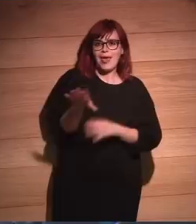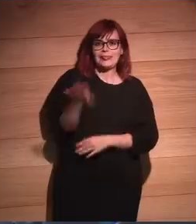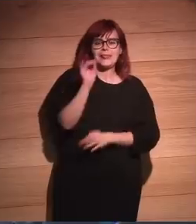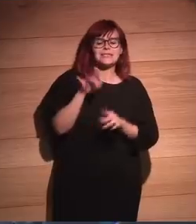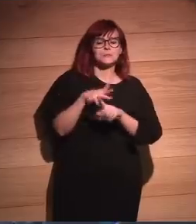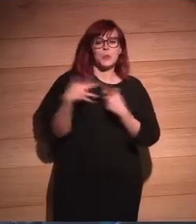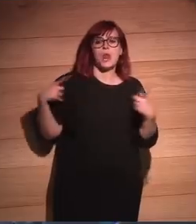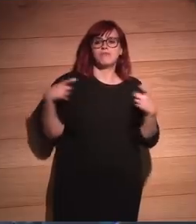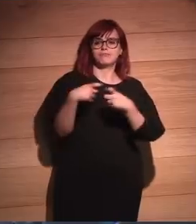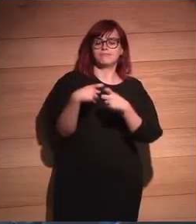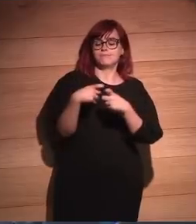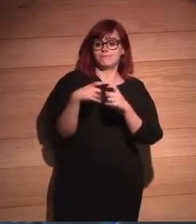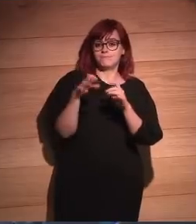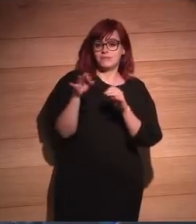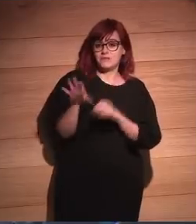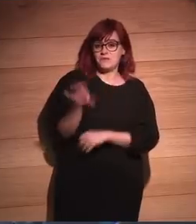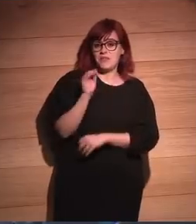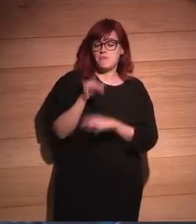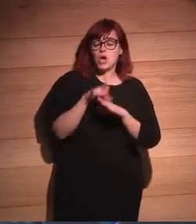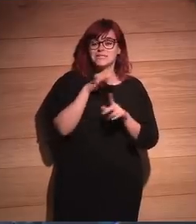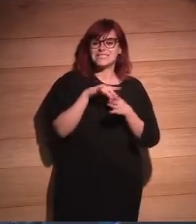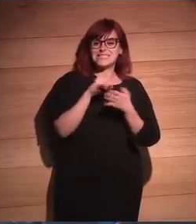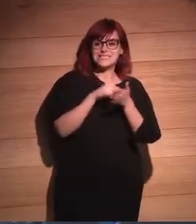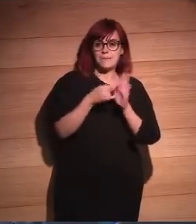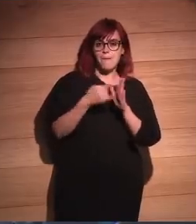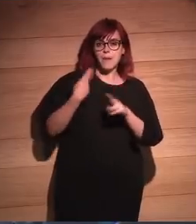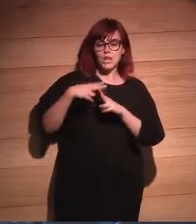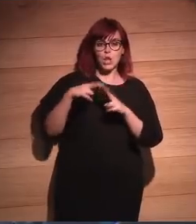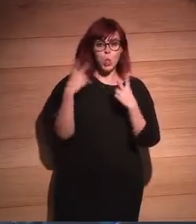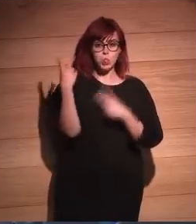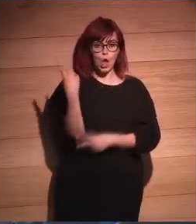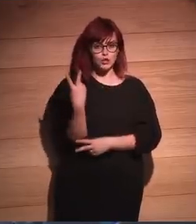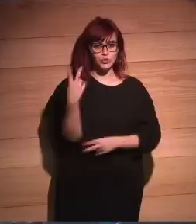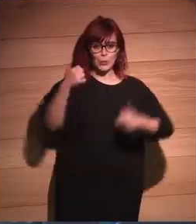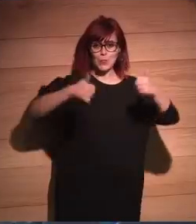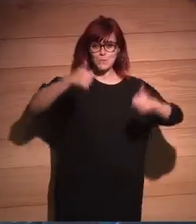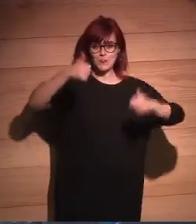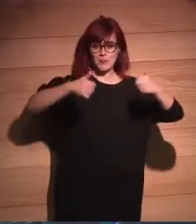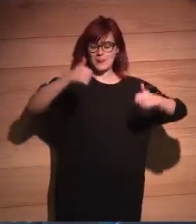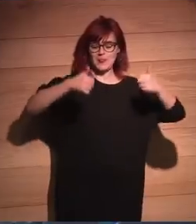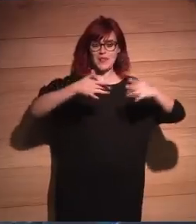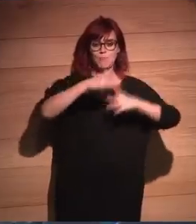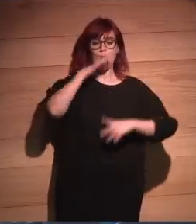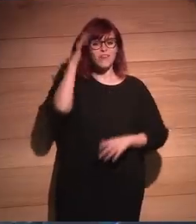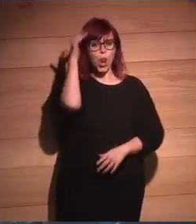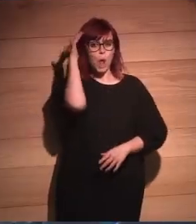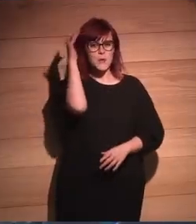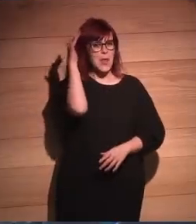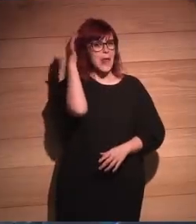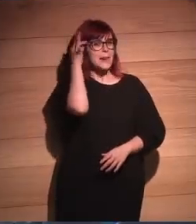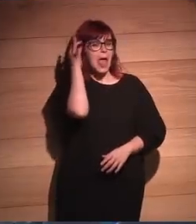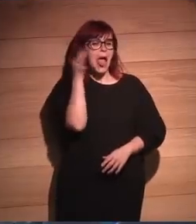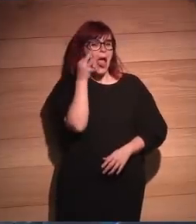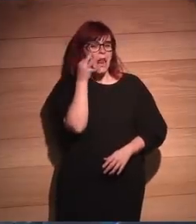como un enfrentamiento entre dos sistemas políticos que competían menos desde la perspectiva ideológica, más desde la perspectiva de